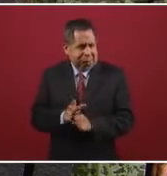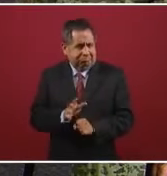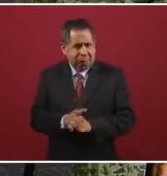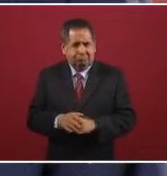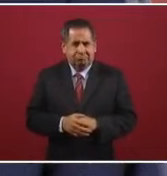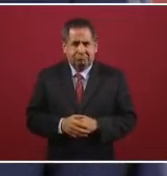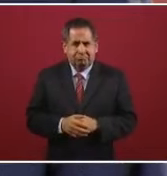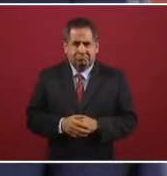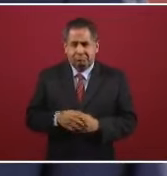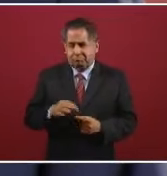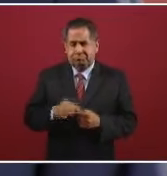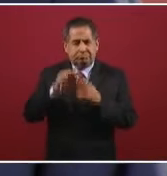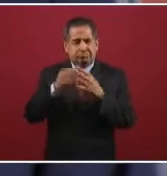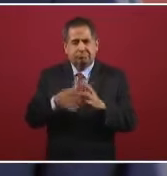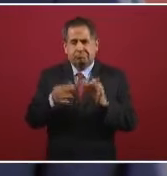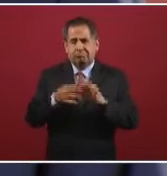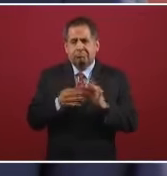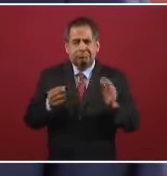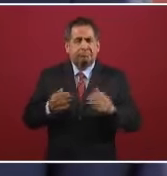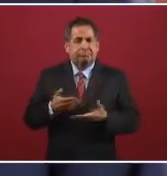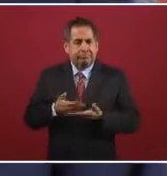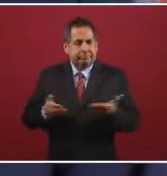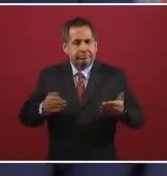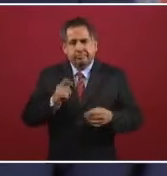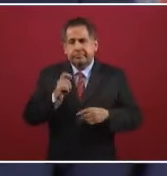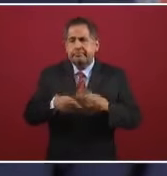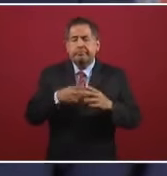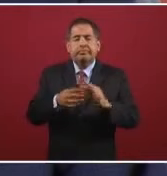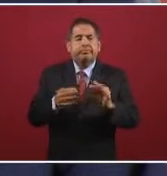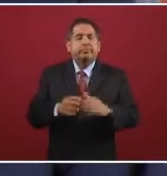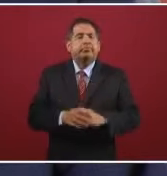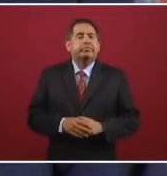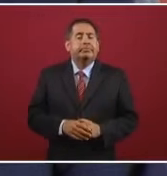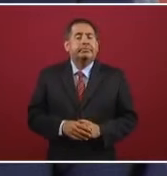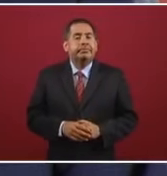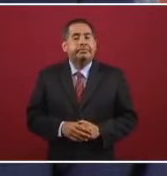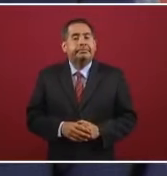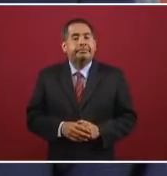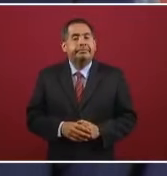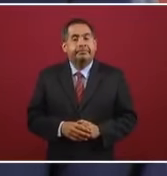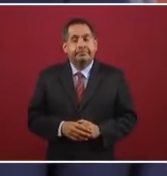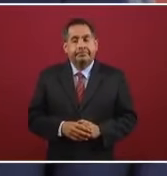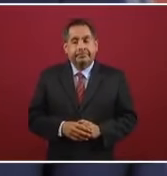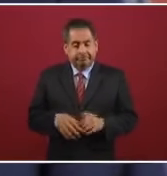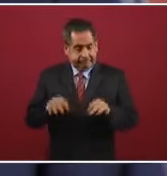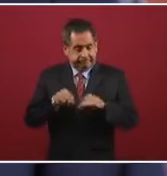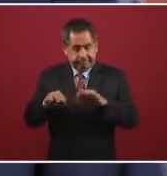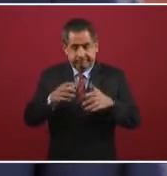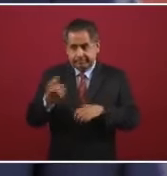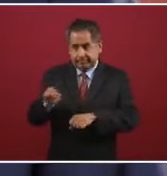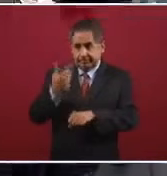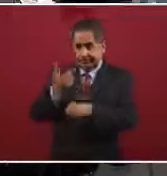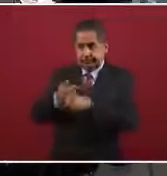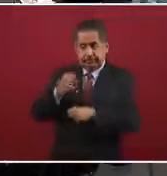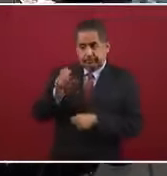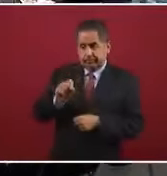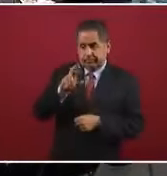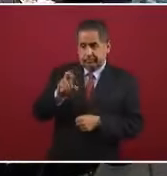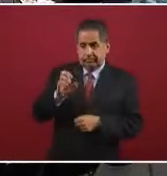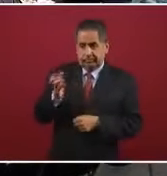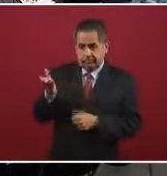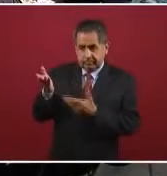Aquí destaco ahora la labor del secretario de Relaciones